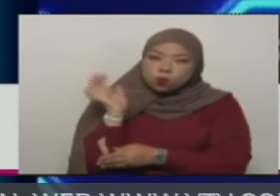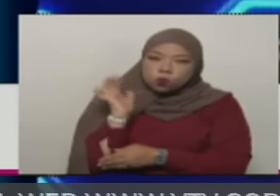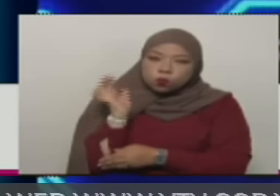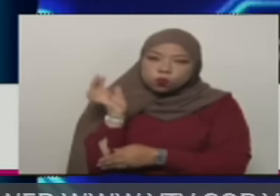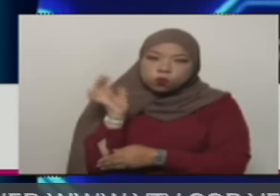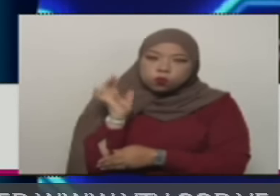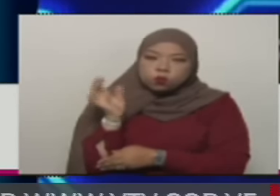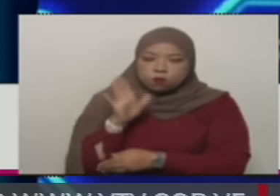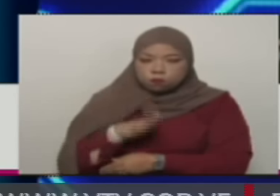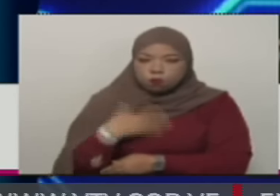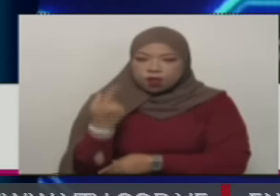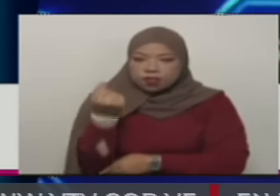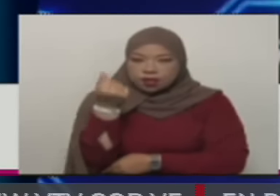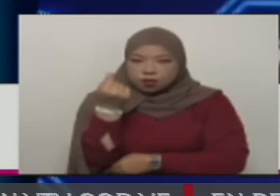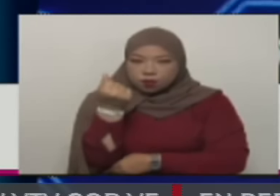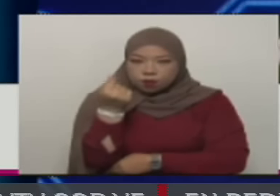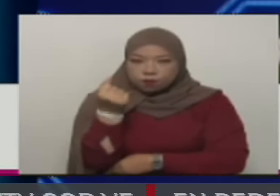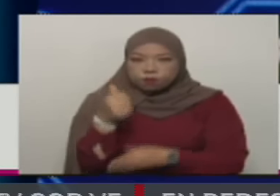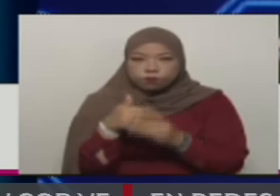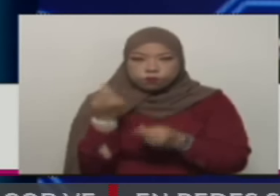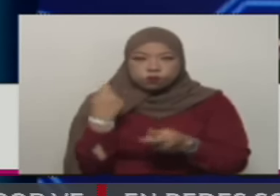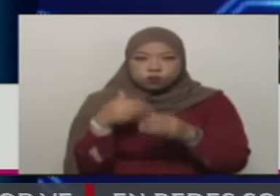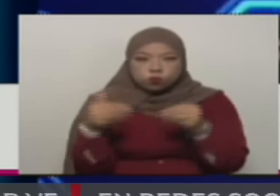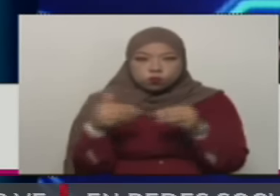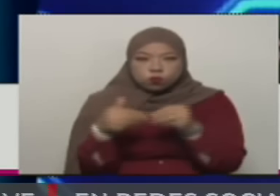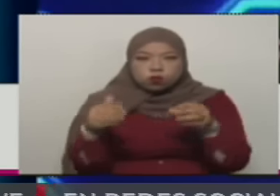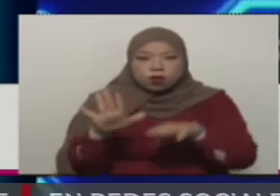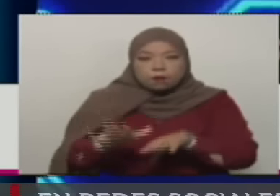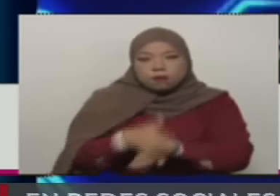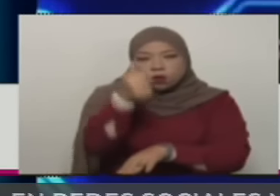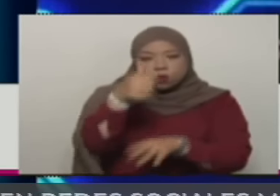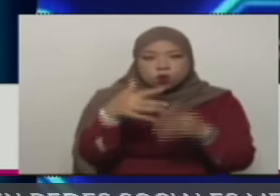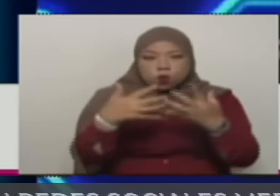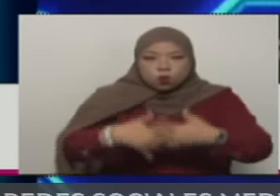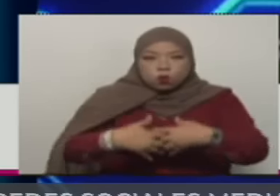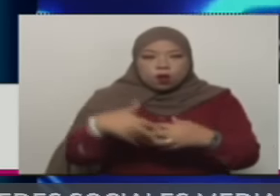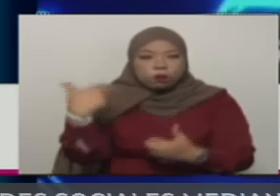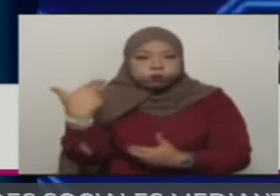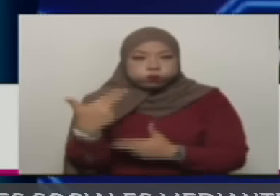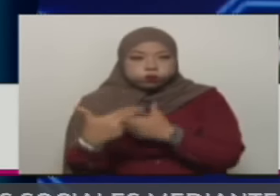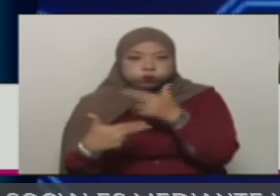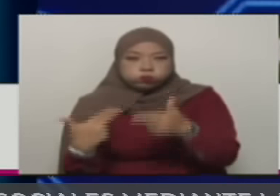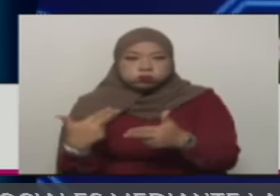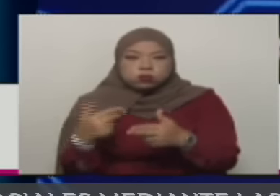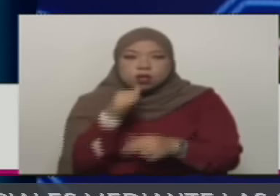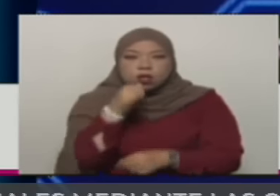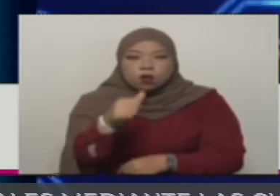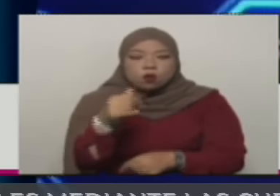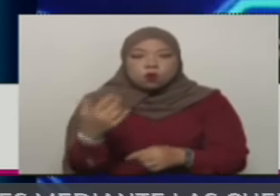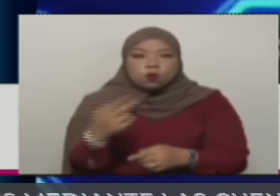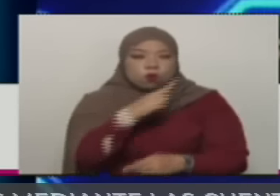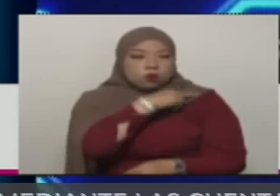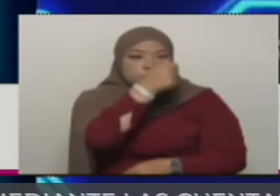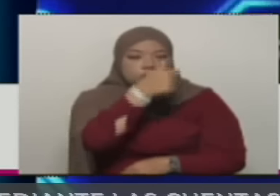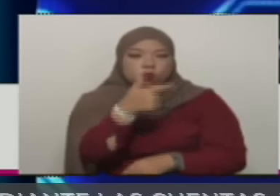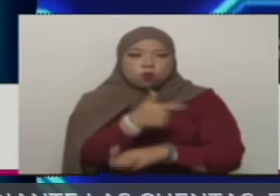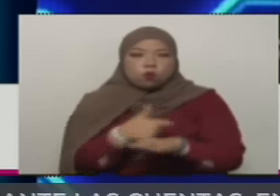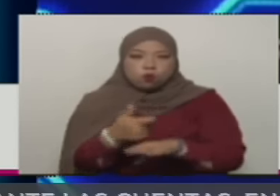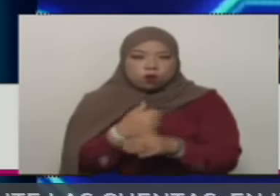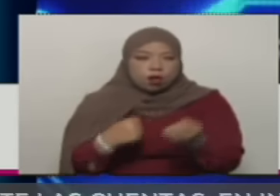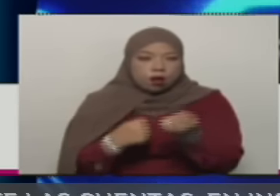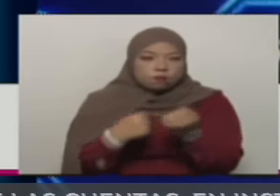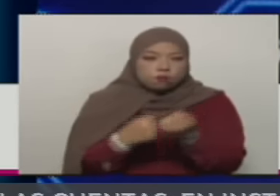recibir dinero de los dueños de los principales fabricantes de armas para que declare desde su cargo público siempre a favor de